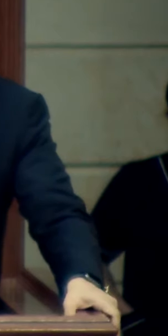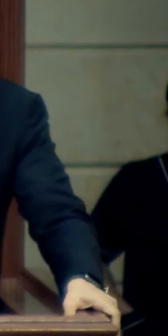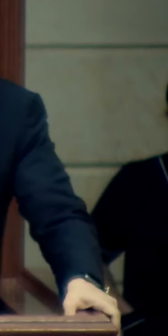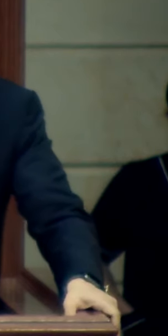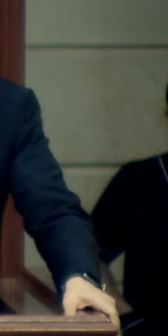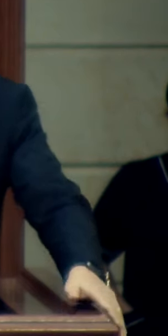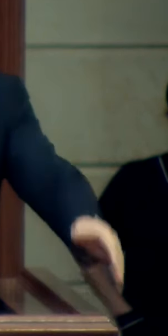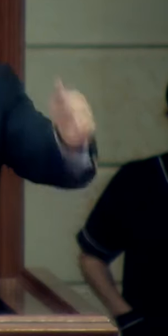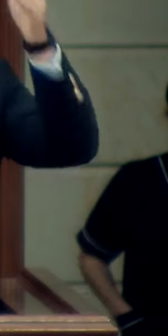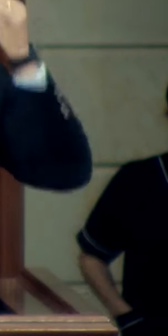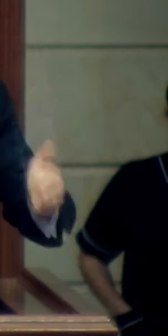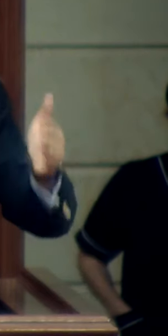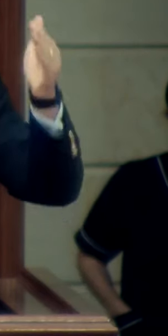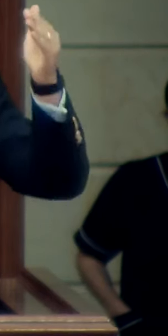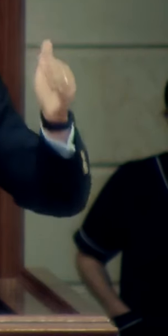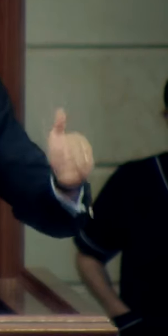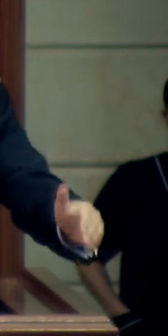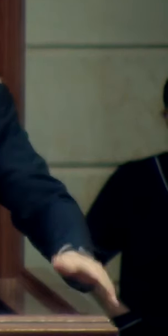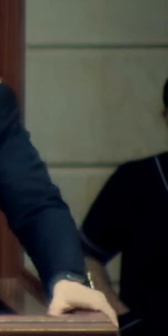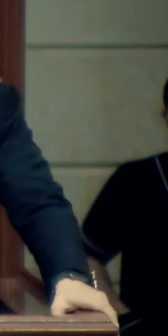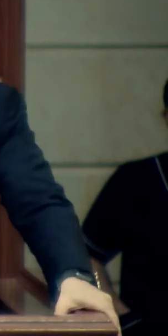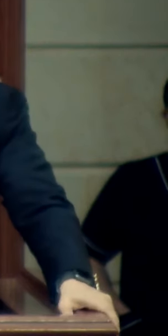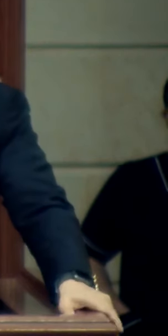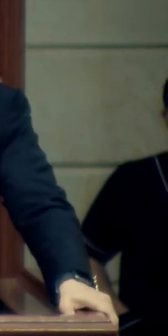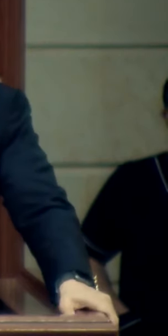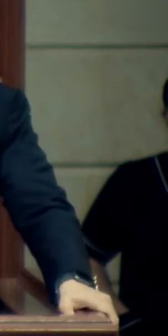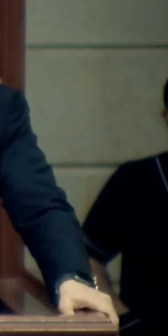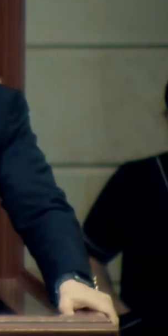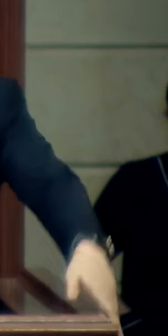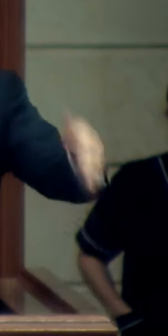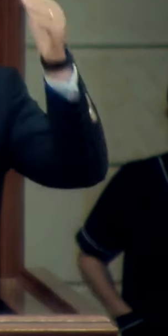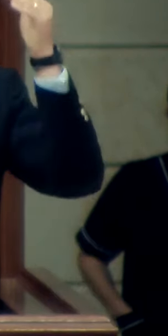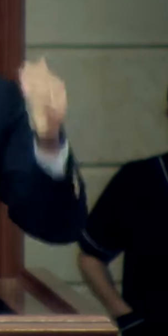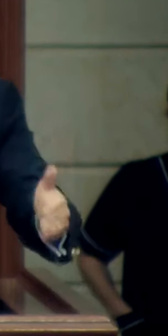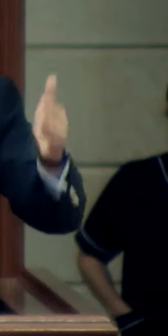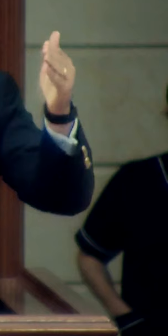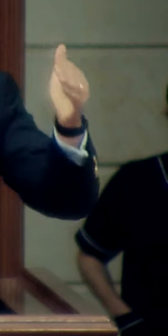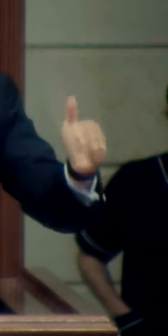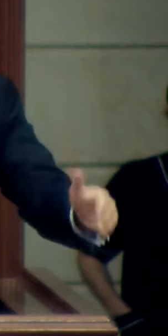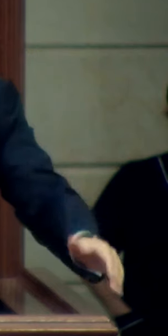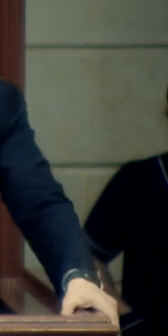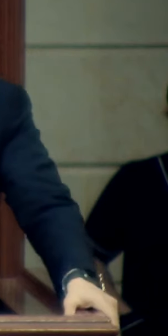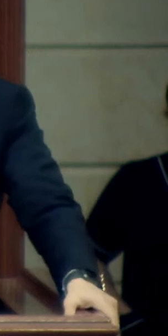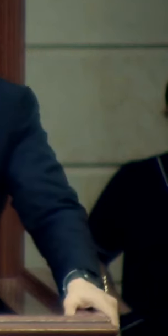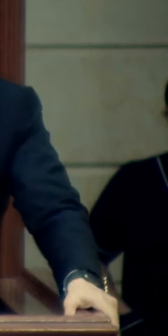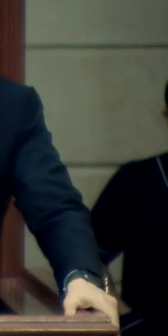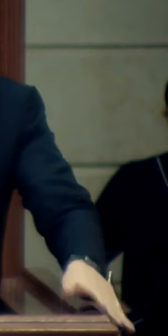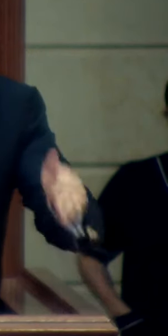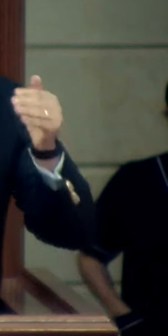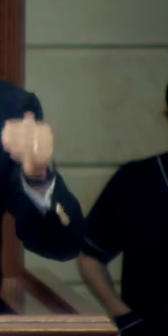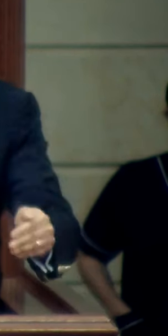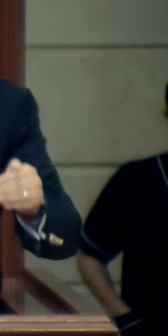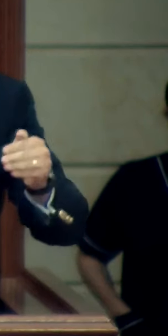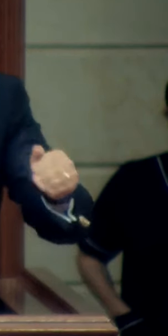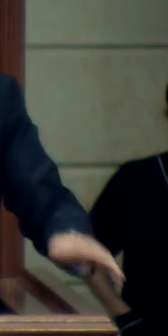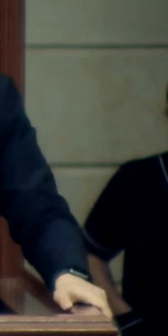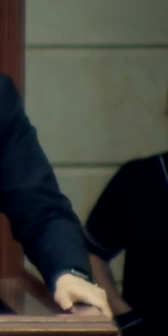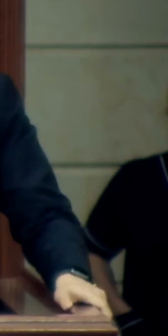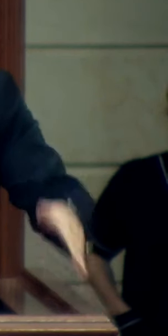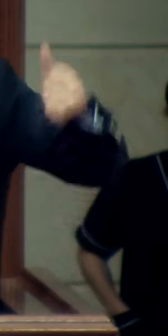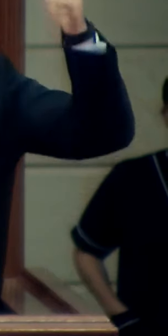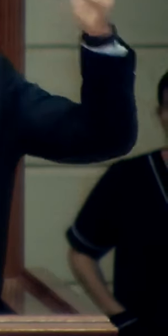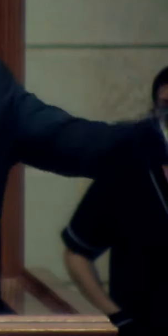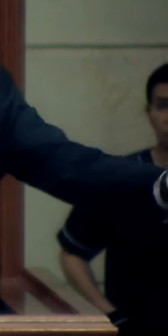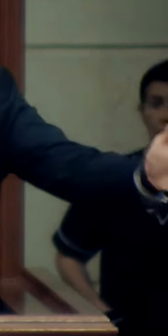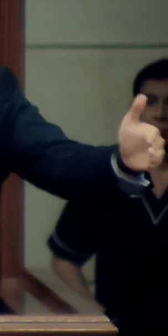tienen que seguir padeciendo los peores trancones de América Latina O es que esta ciudad no se merece la construcción de un metro